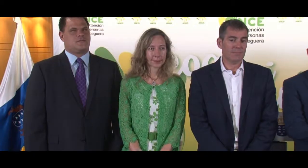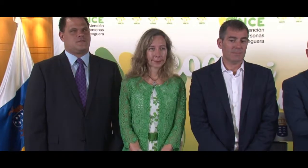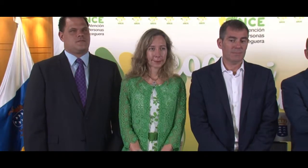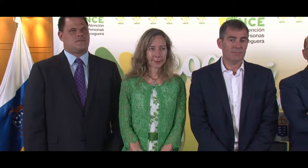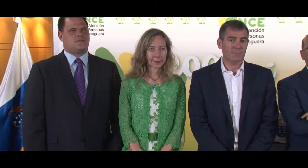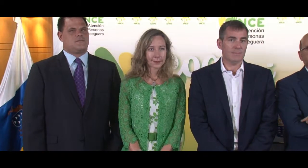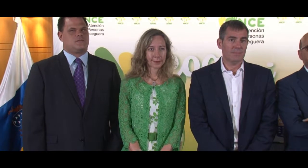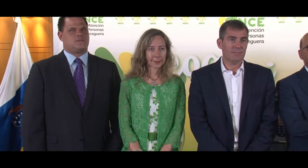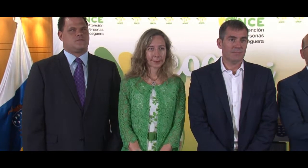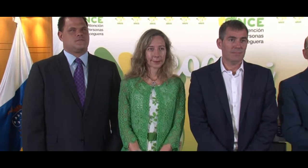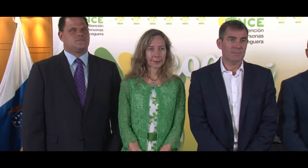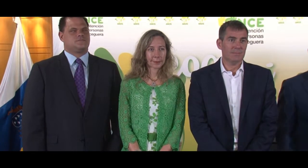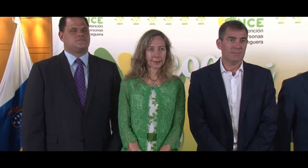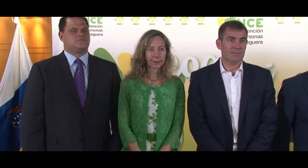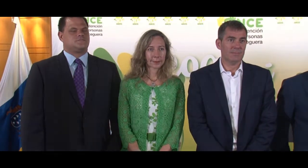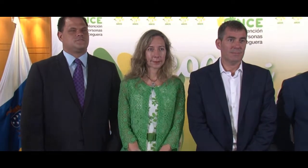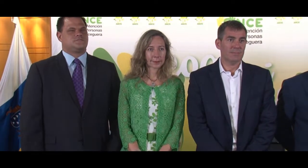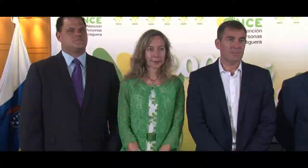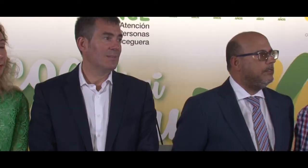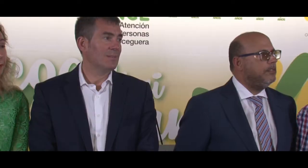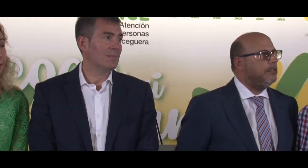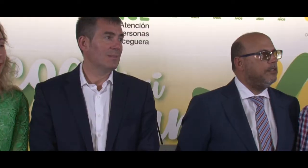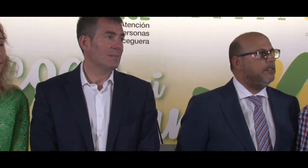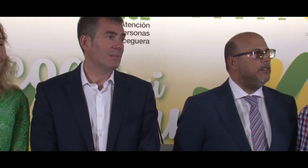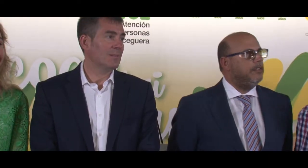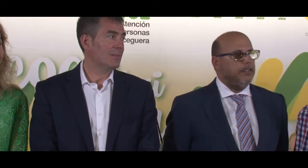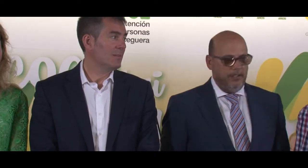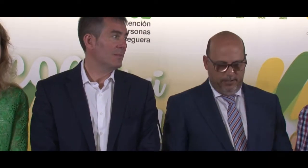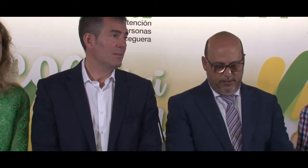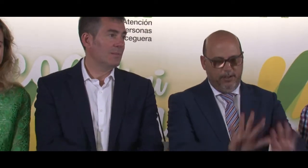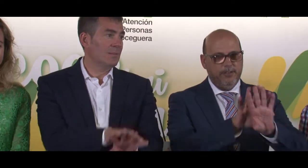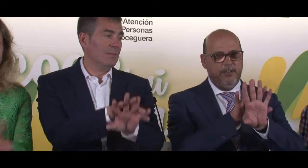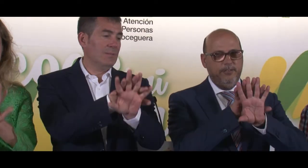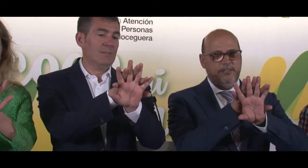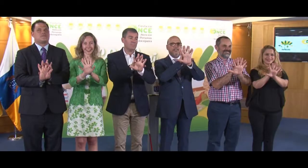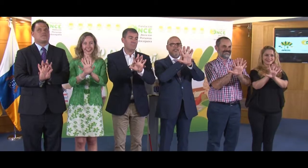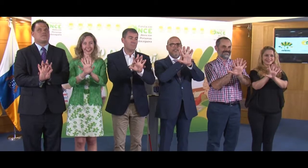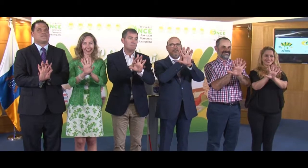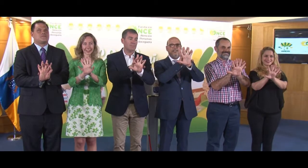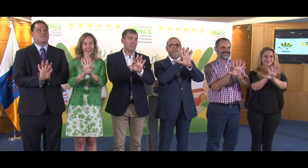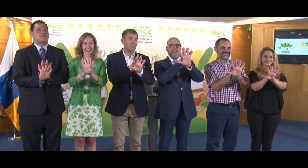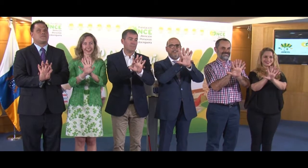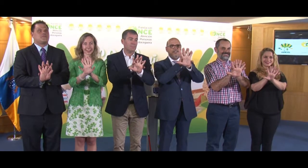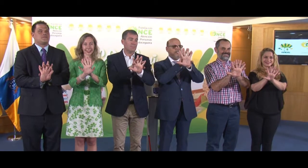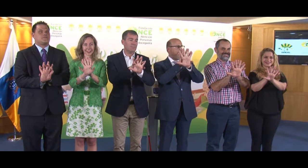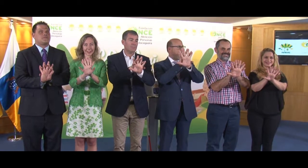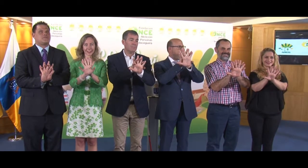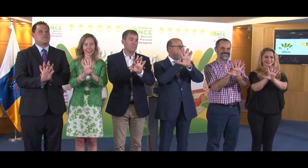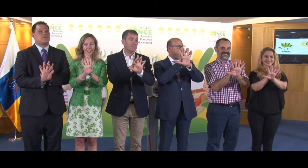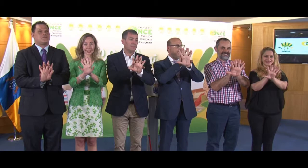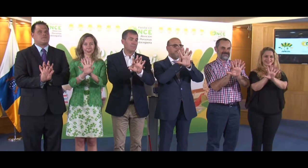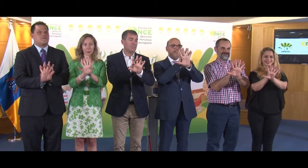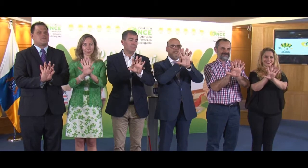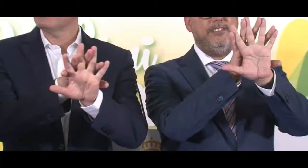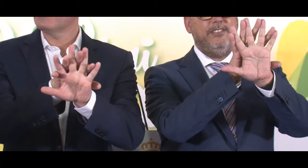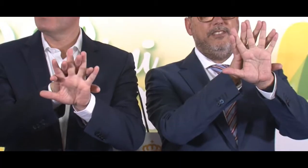Fundación 11 para la atención de las personas con sordoceguera. Confío que sea la primera de muchas décadas y que continúen trabajando de